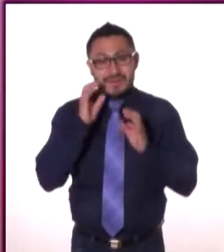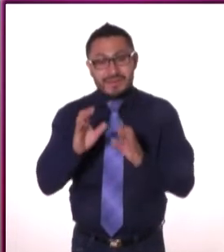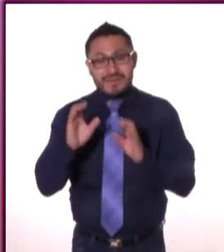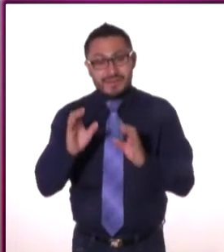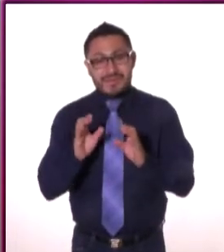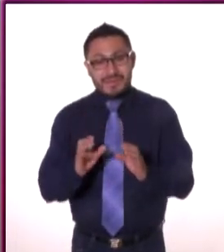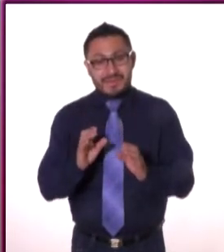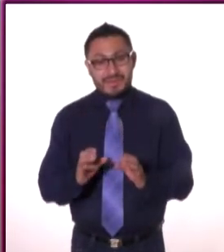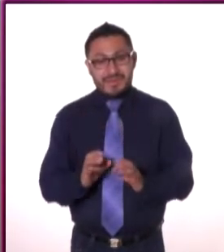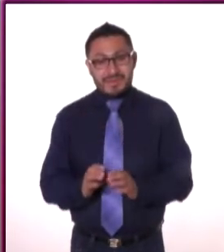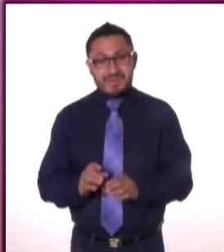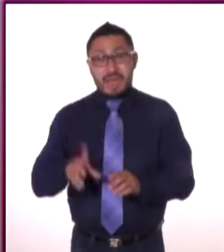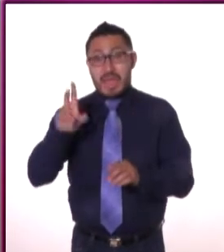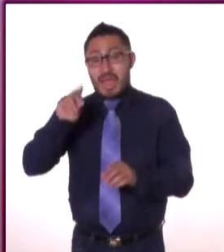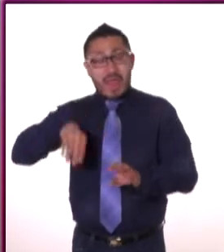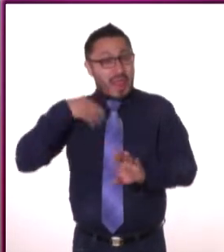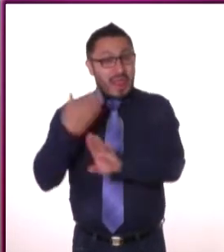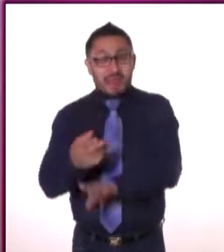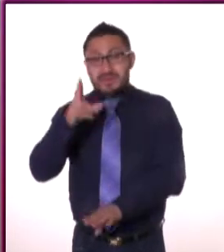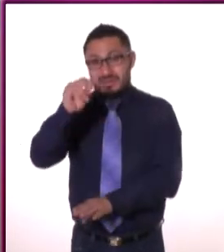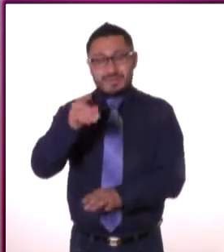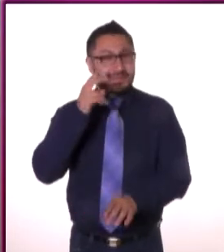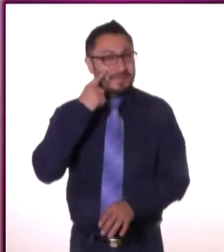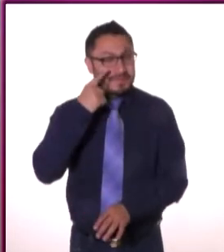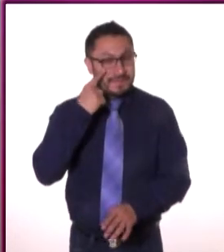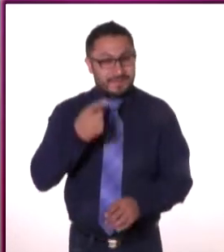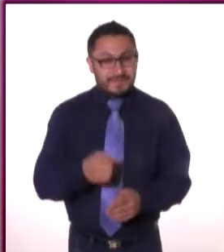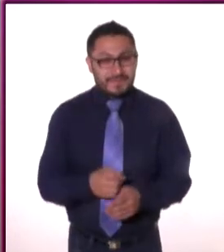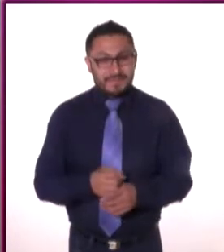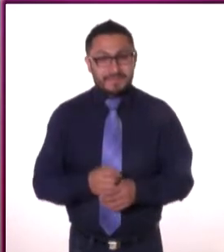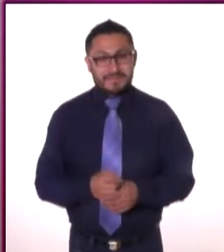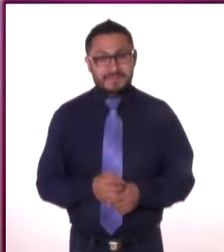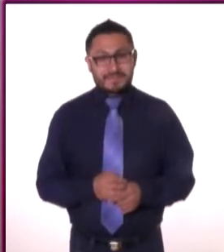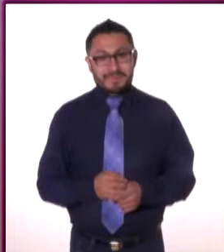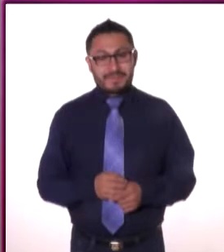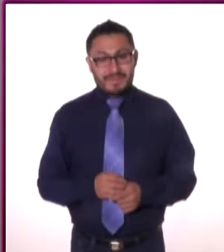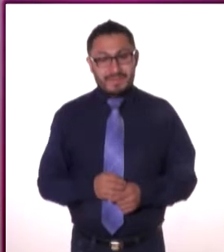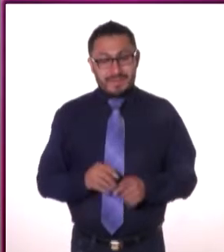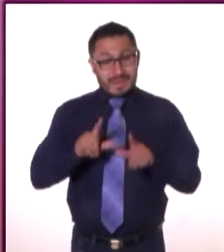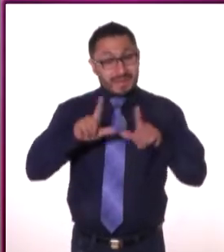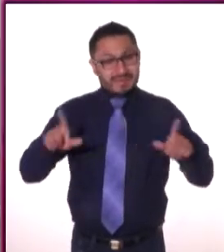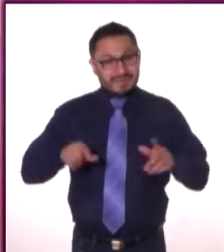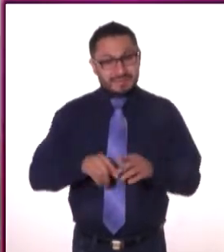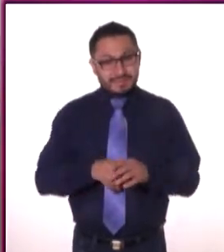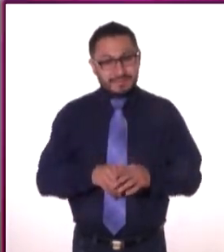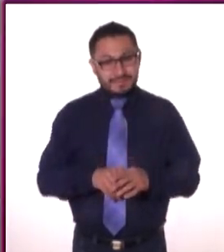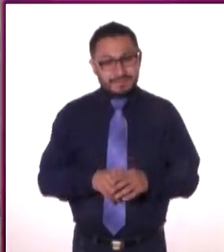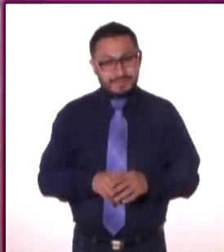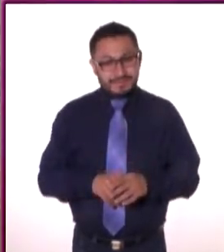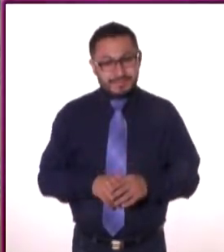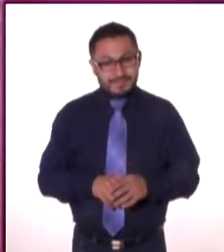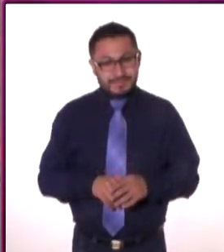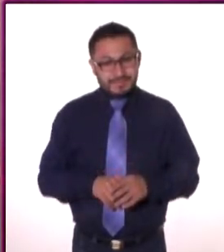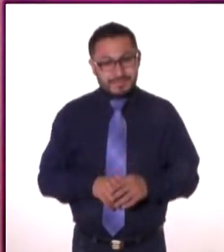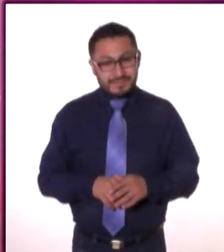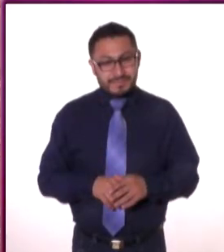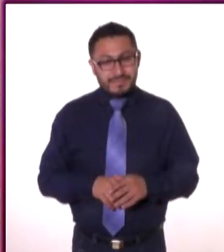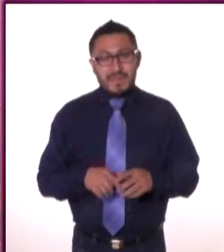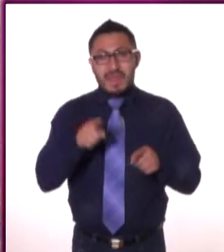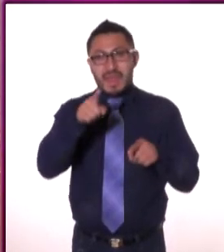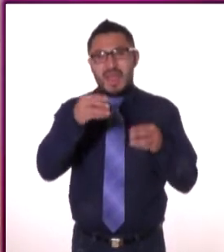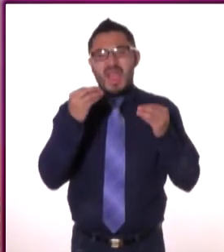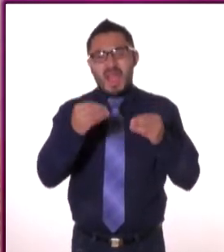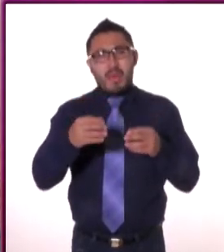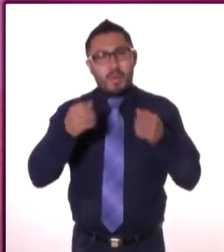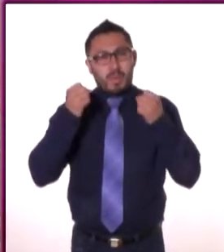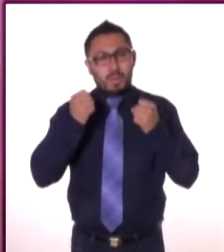No te quites. Con cuidado, con ¿Qué le cuidado. vas a pegar al coche, amiga? No. ¿Qué vas a hacer? Espérate. ¿Listo?